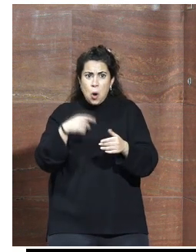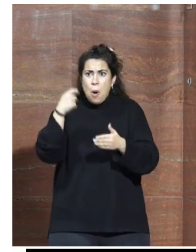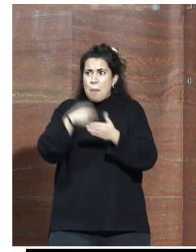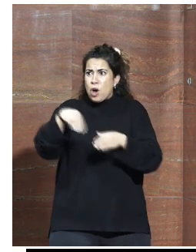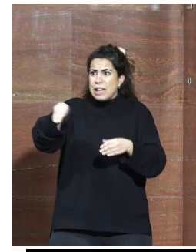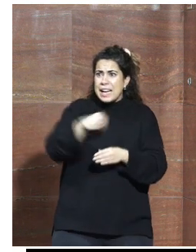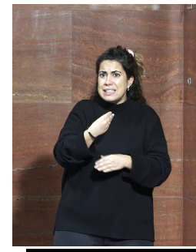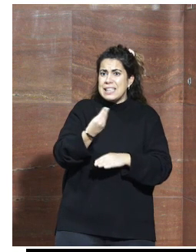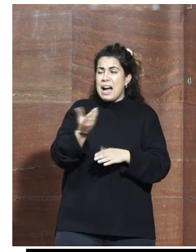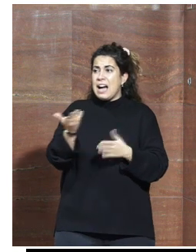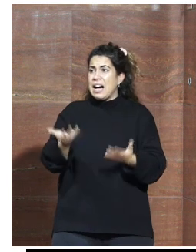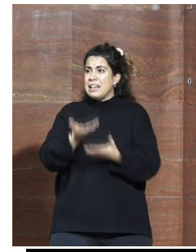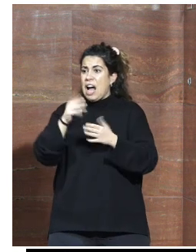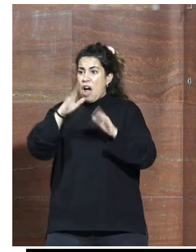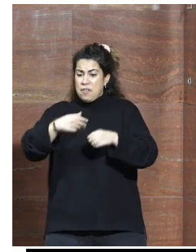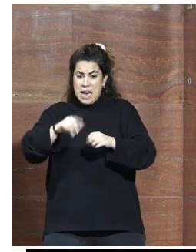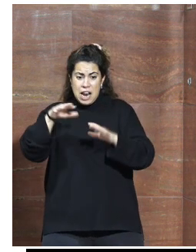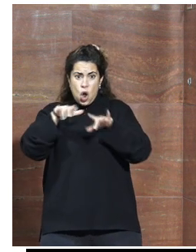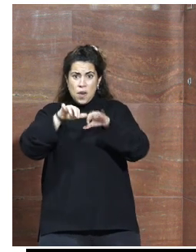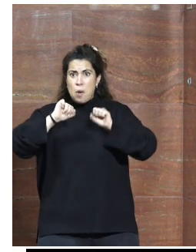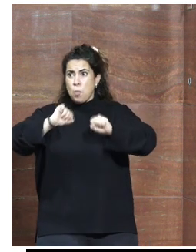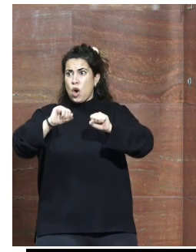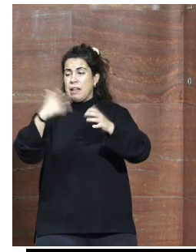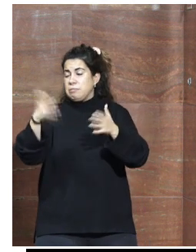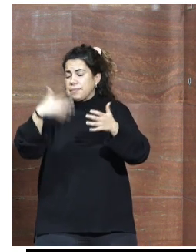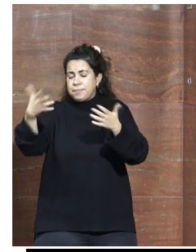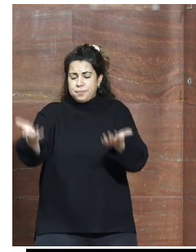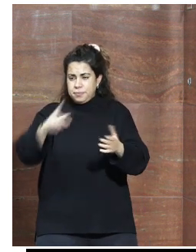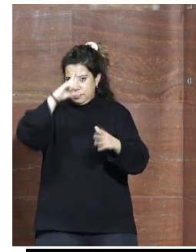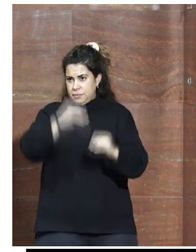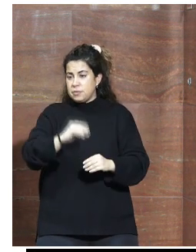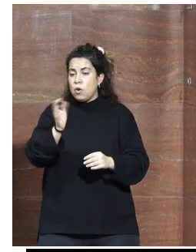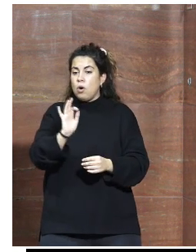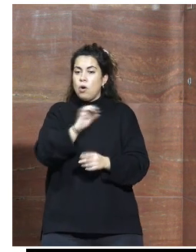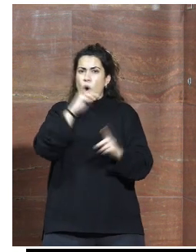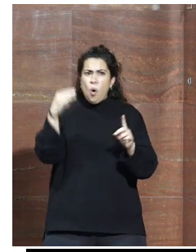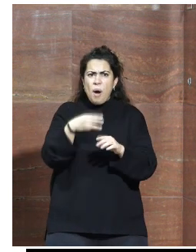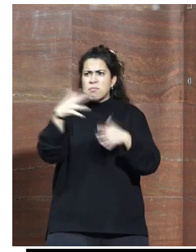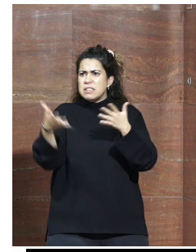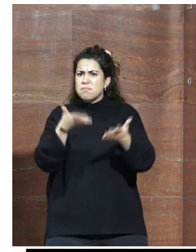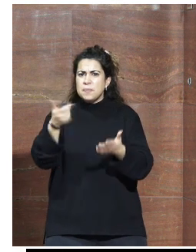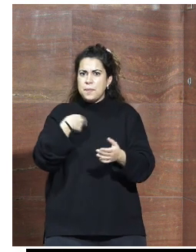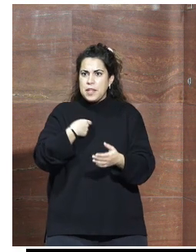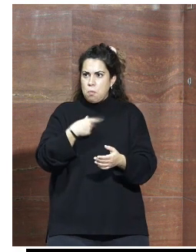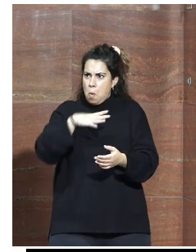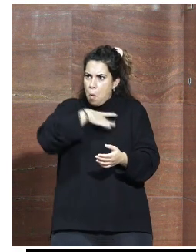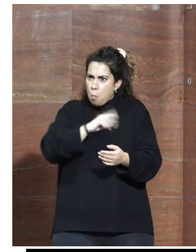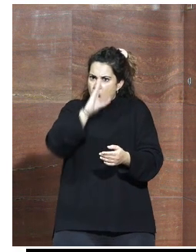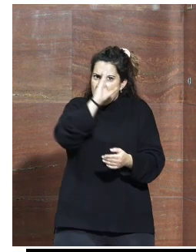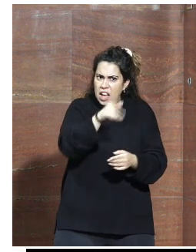y se me queda bloqueado el ordenador, etcétera, etcétera, ¿no? Con web, ¿puedo pagarlo directamente